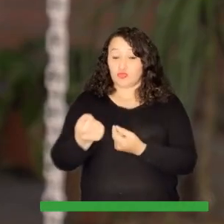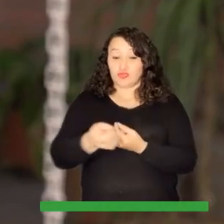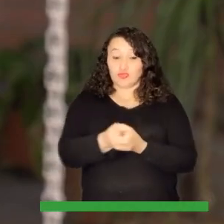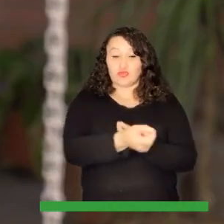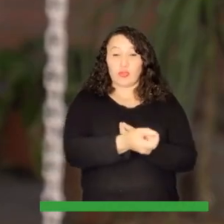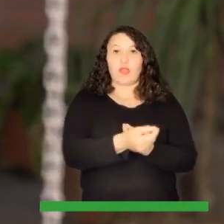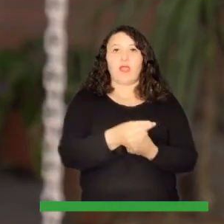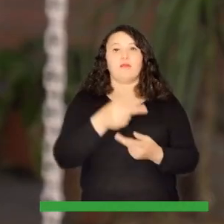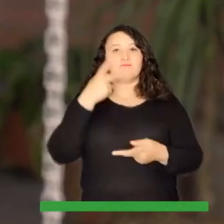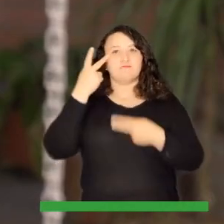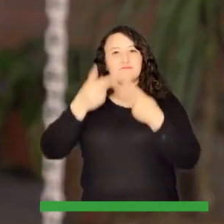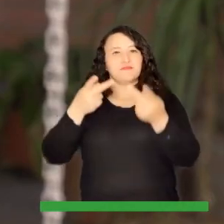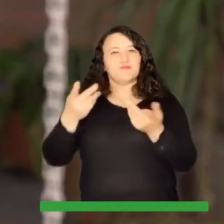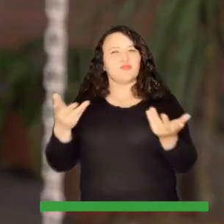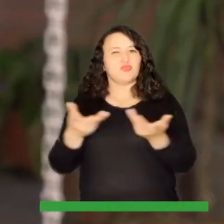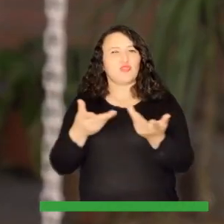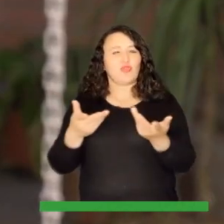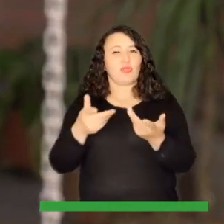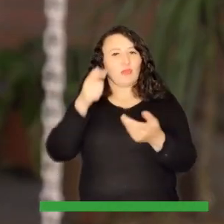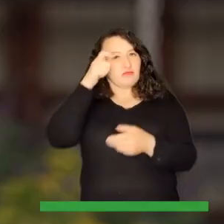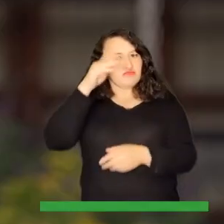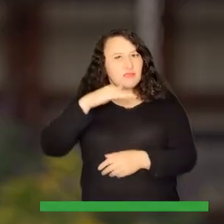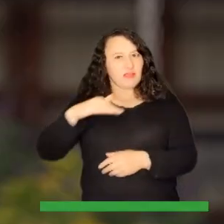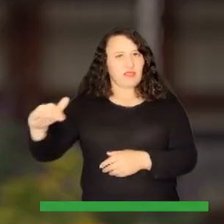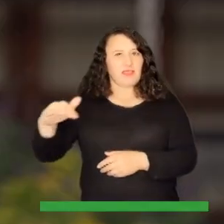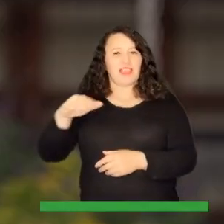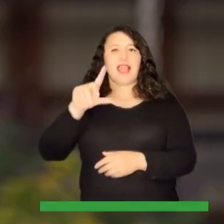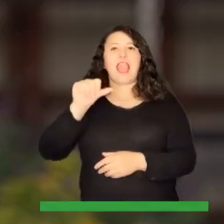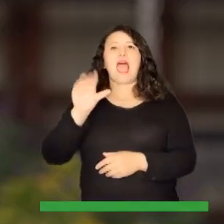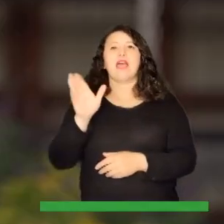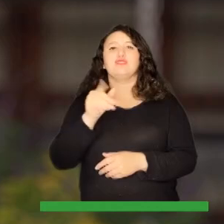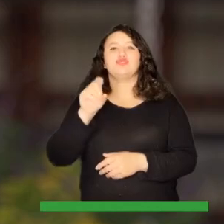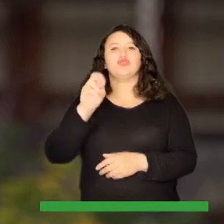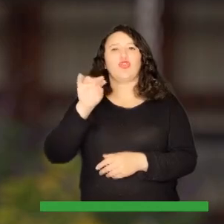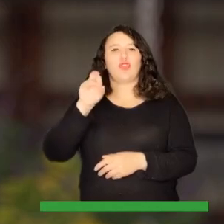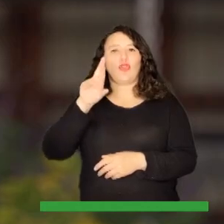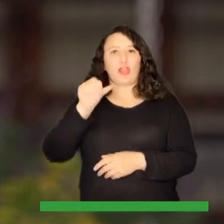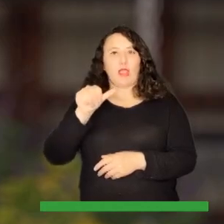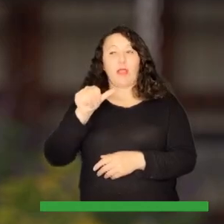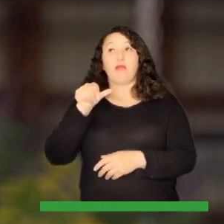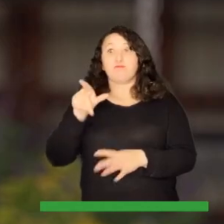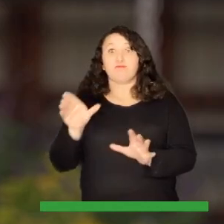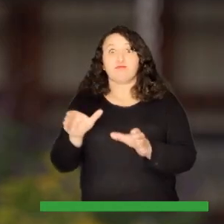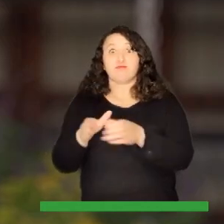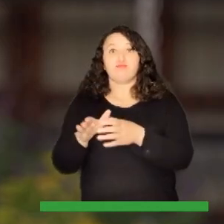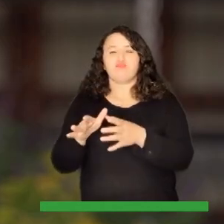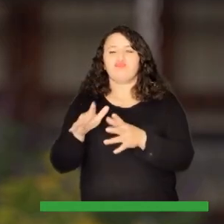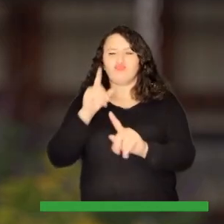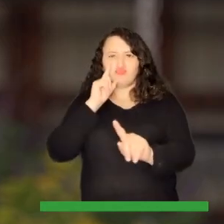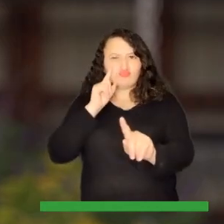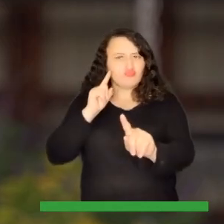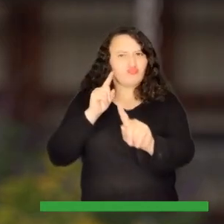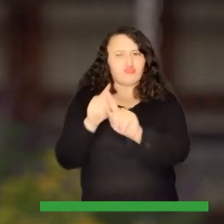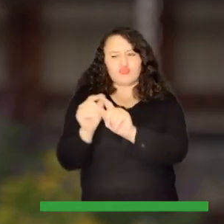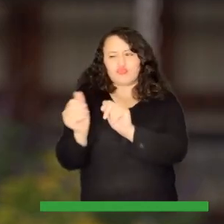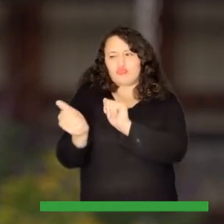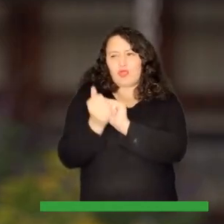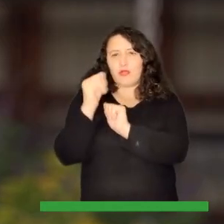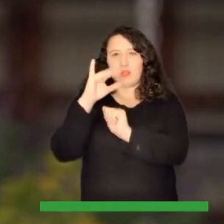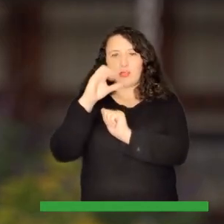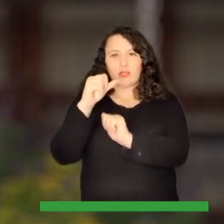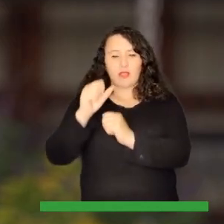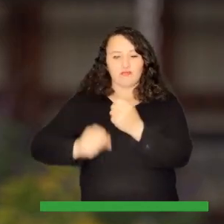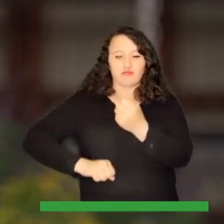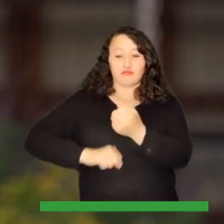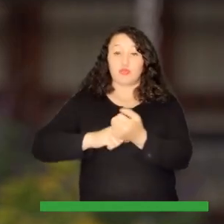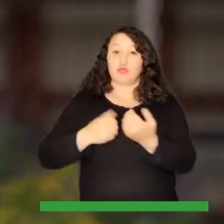seccional, visitamos La Sonora, una ganadería que con el acompañamiento del ICA han decidido apostarle a estas prácticas en beneficio